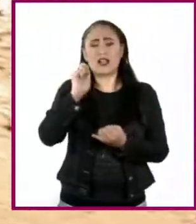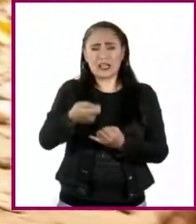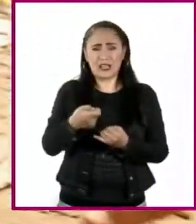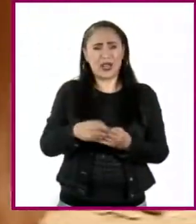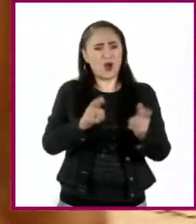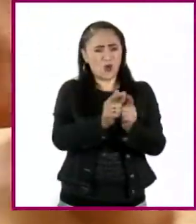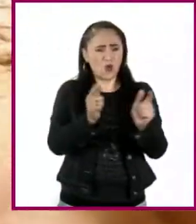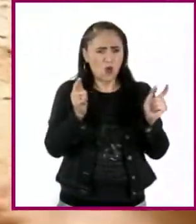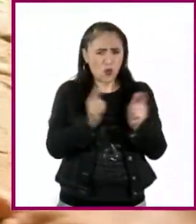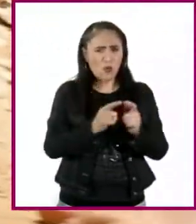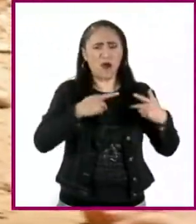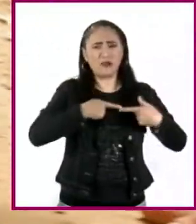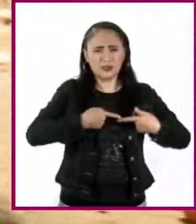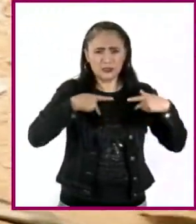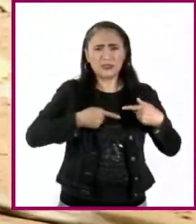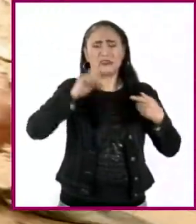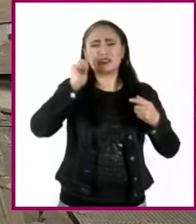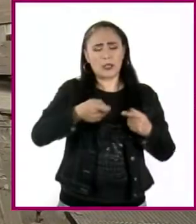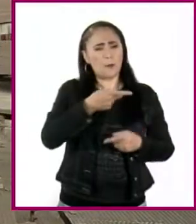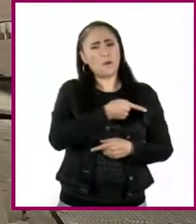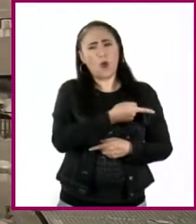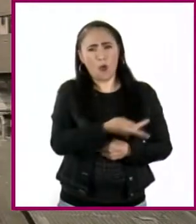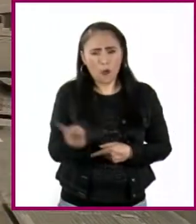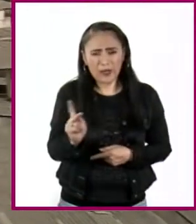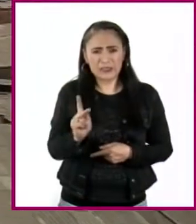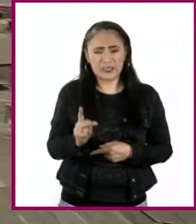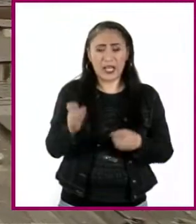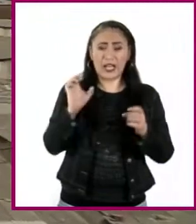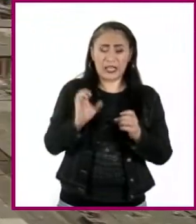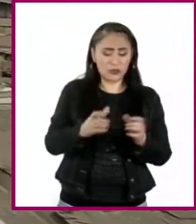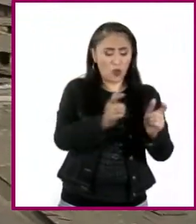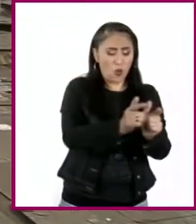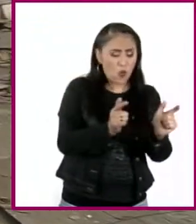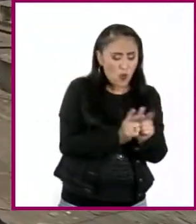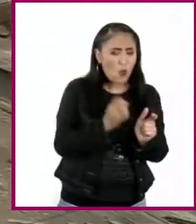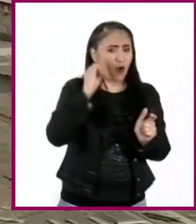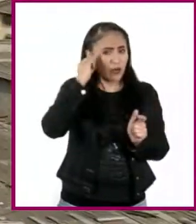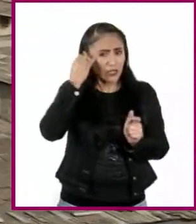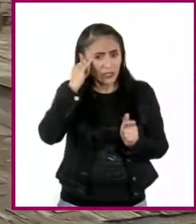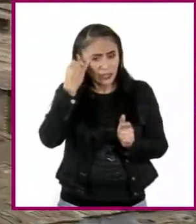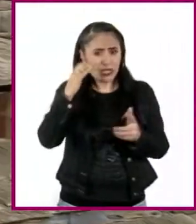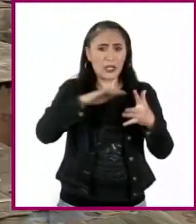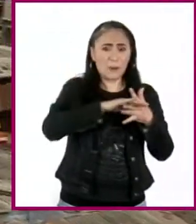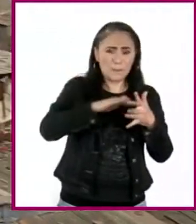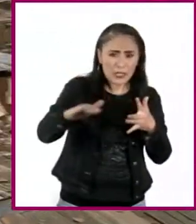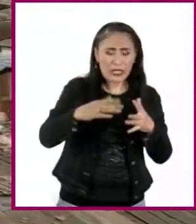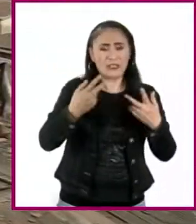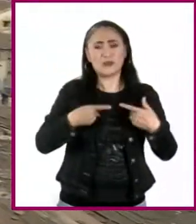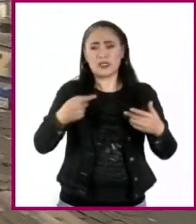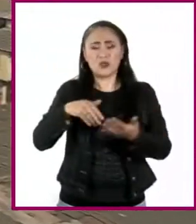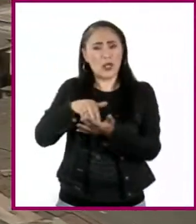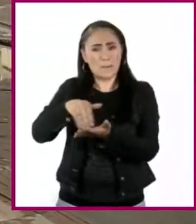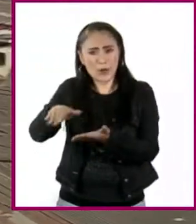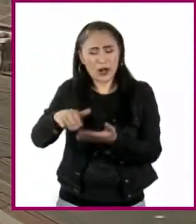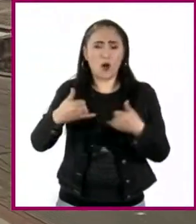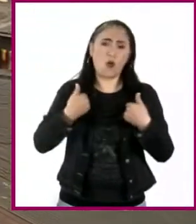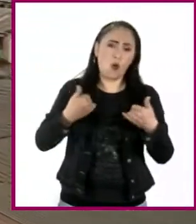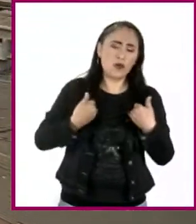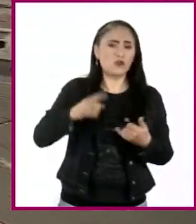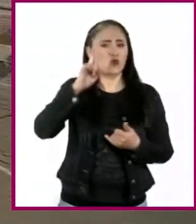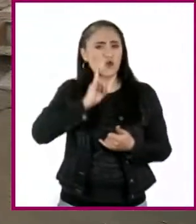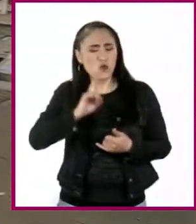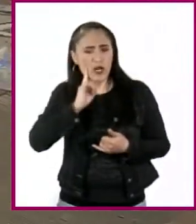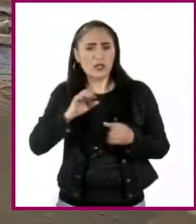la cual agudiza la discriminación y la segregación en grupos como indígenas, migrantes, desplazados, jóvenes, mujeres